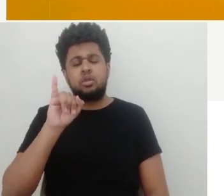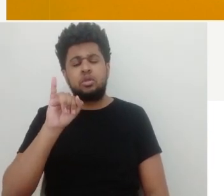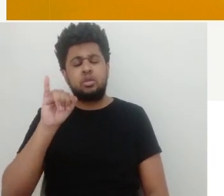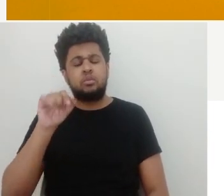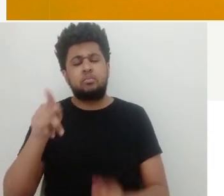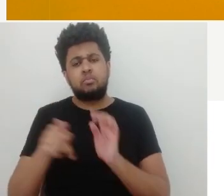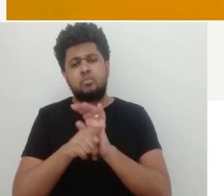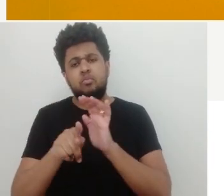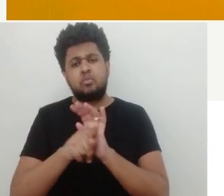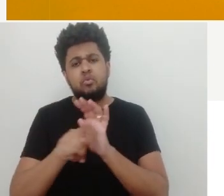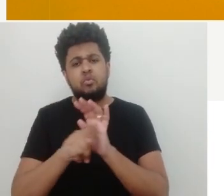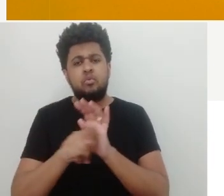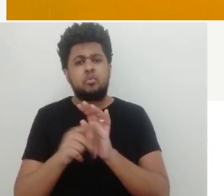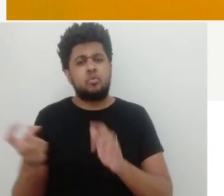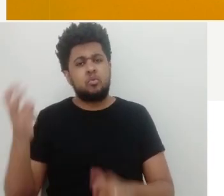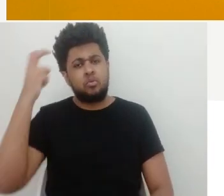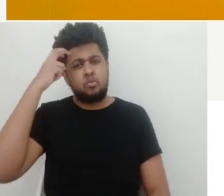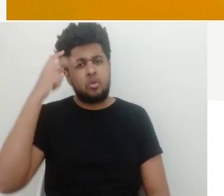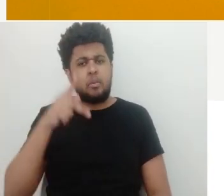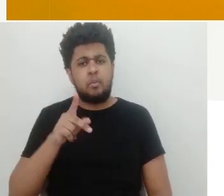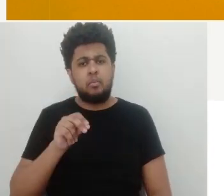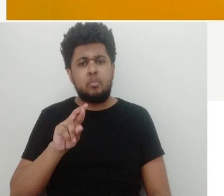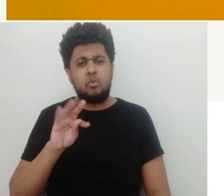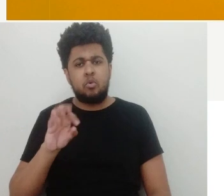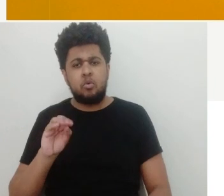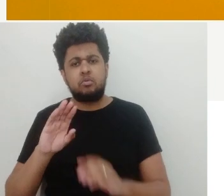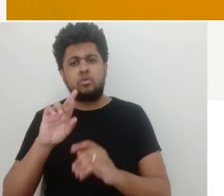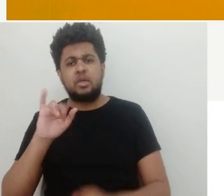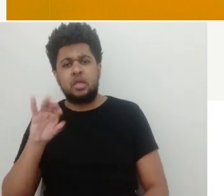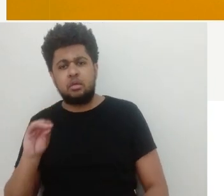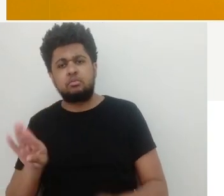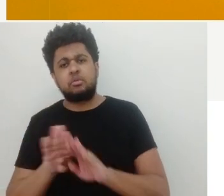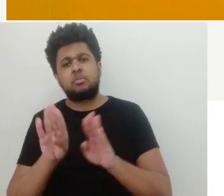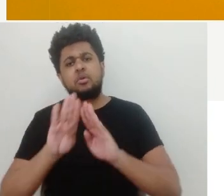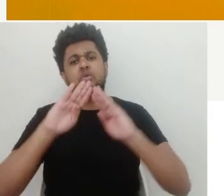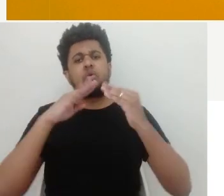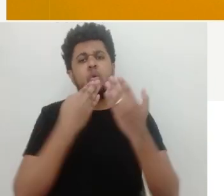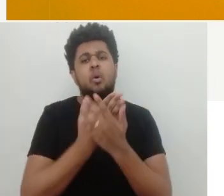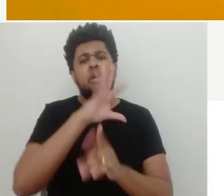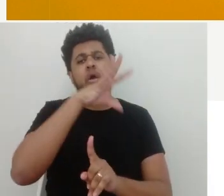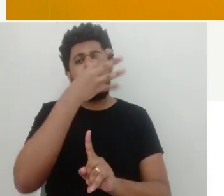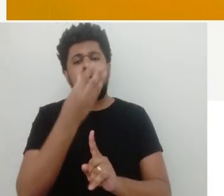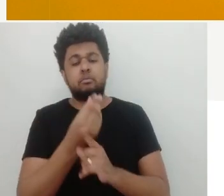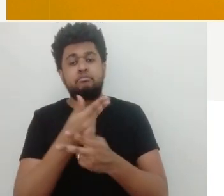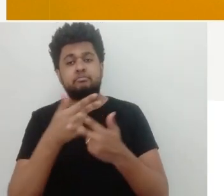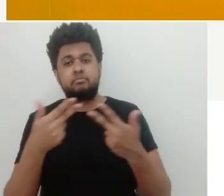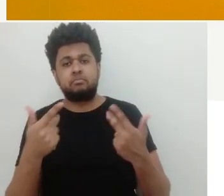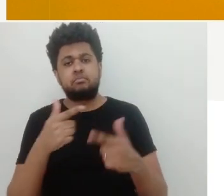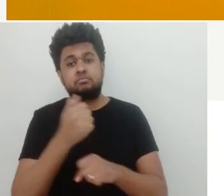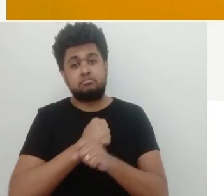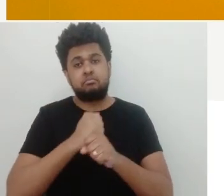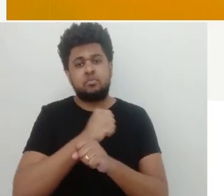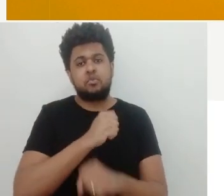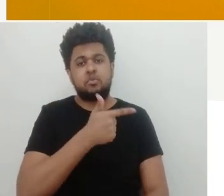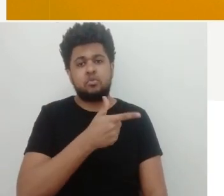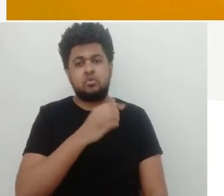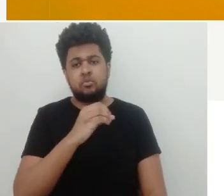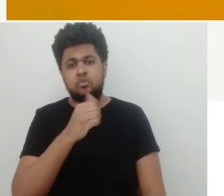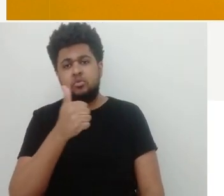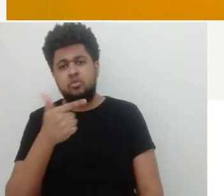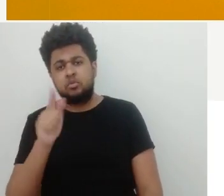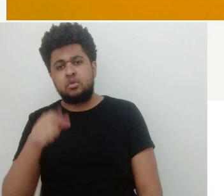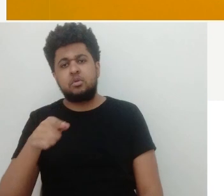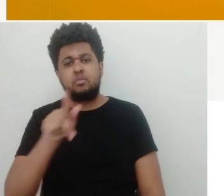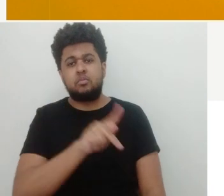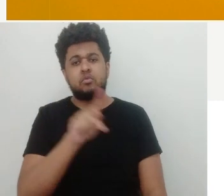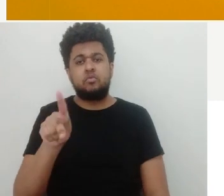de Directores de la Escuela de Artes Plásticas. Desde el 2002 se desempeña como profesora de la Facultad de